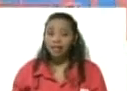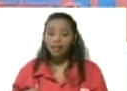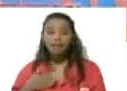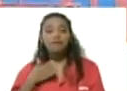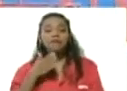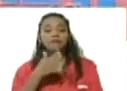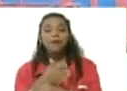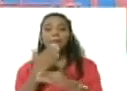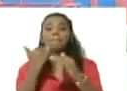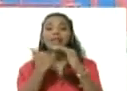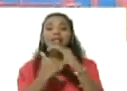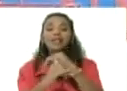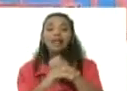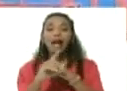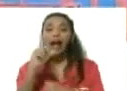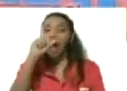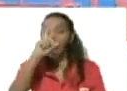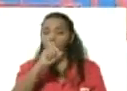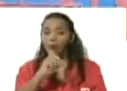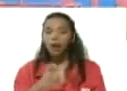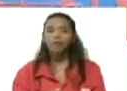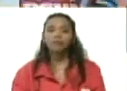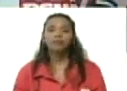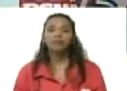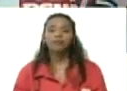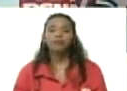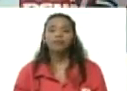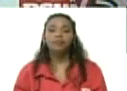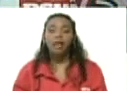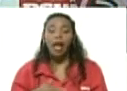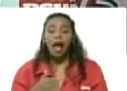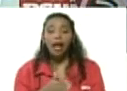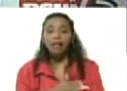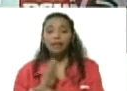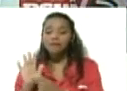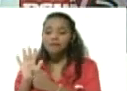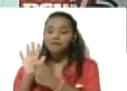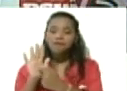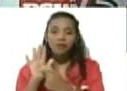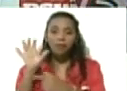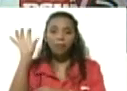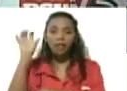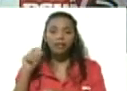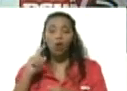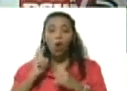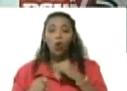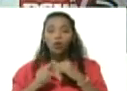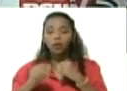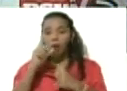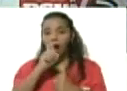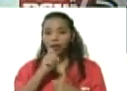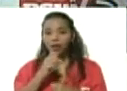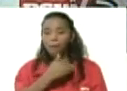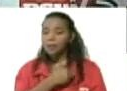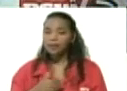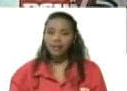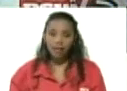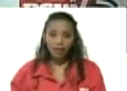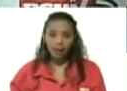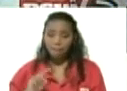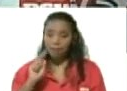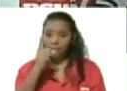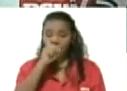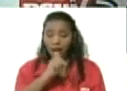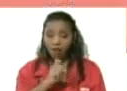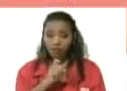mensaje anual ante el país. Tú sabes que los últimos años ante el desacato. El presidente, el primer año